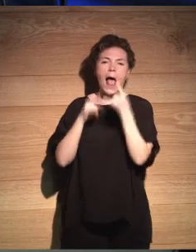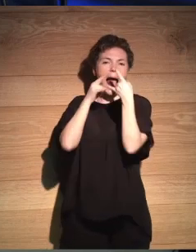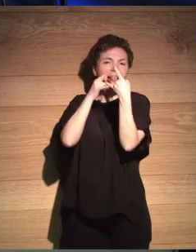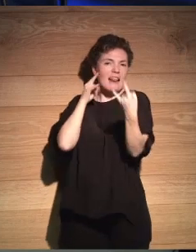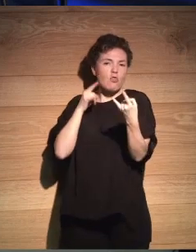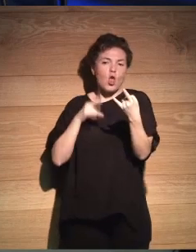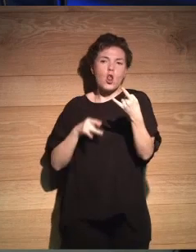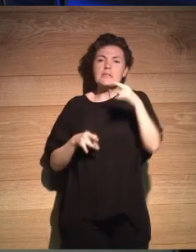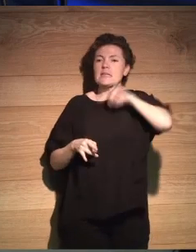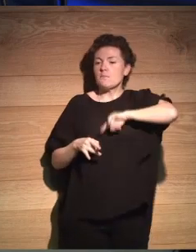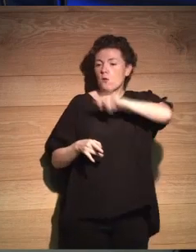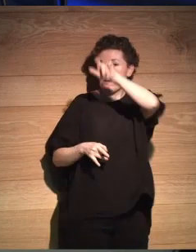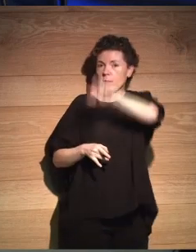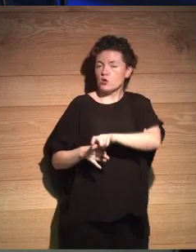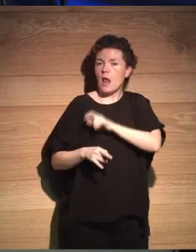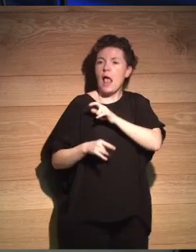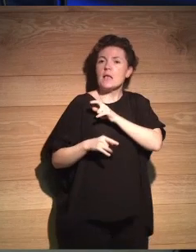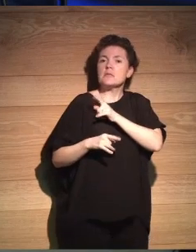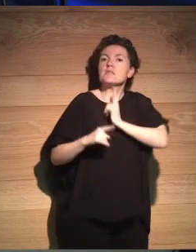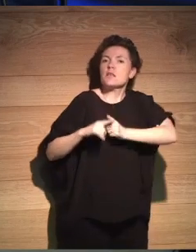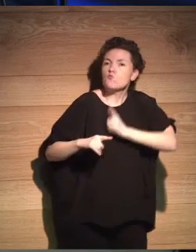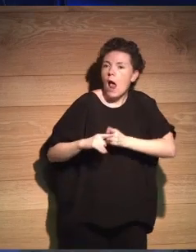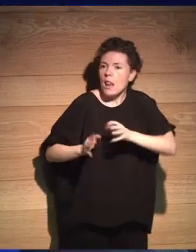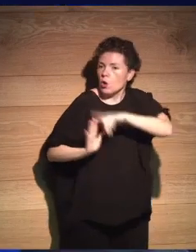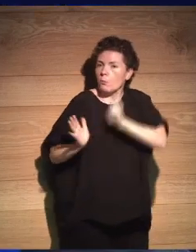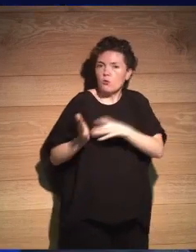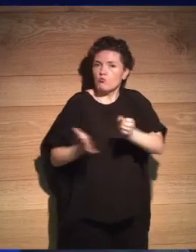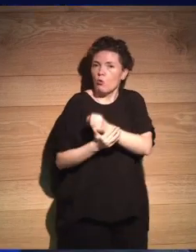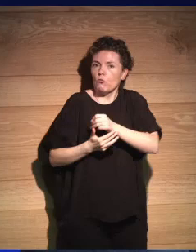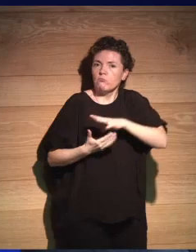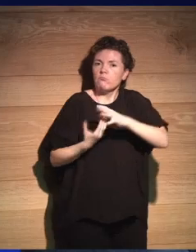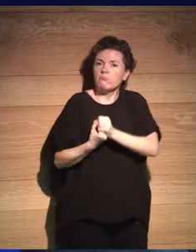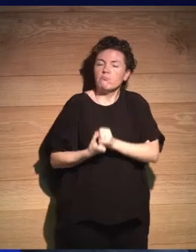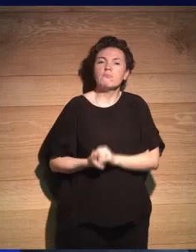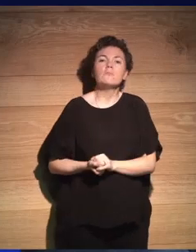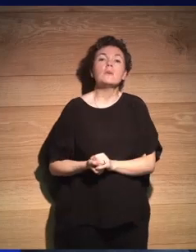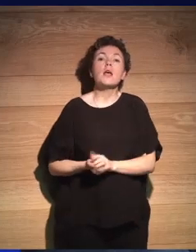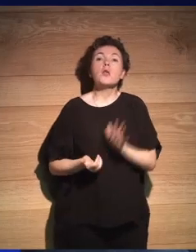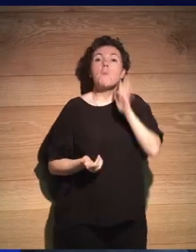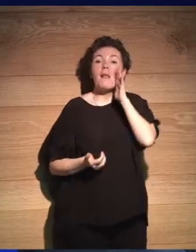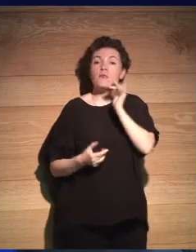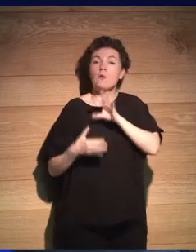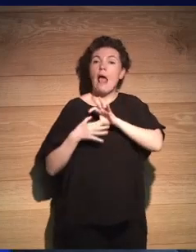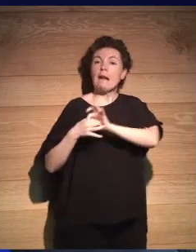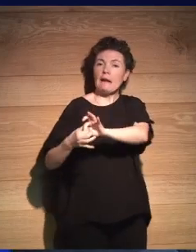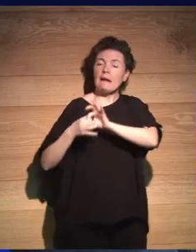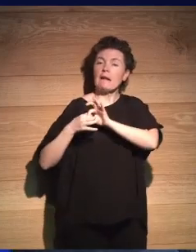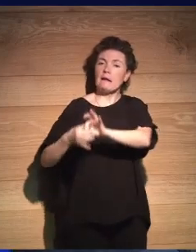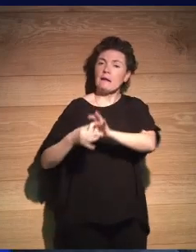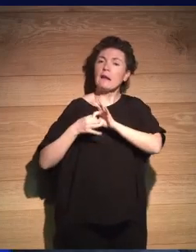se tiene sentimentalmente con alguien, sexual y de todo, ¿no? Y y creo que fue una relación